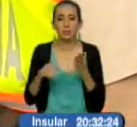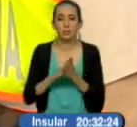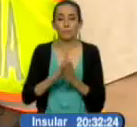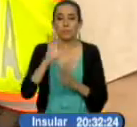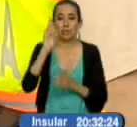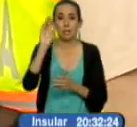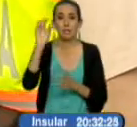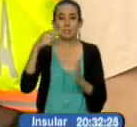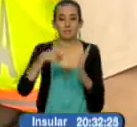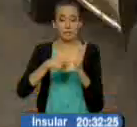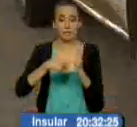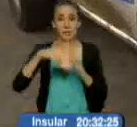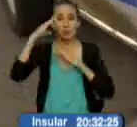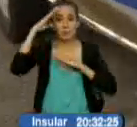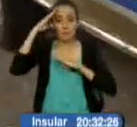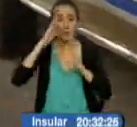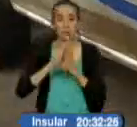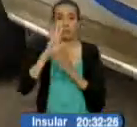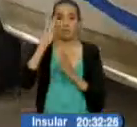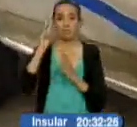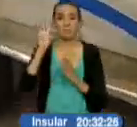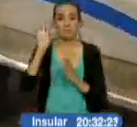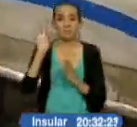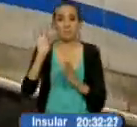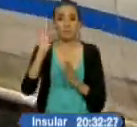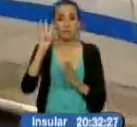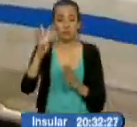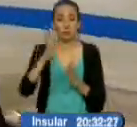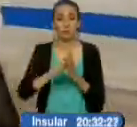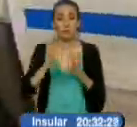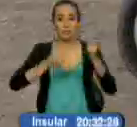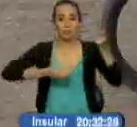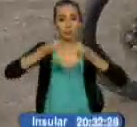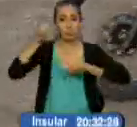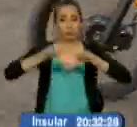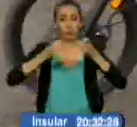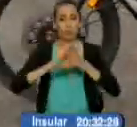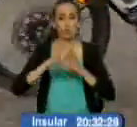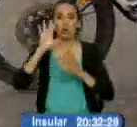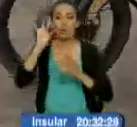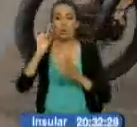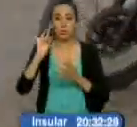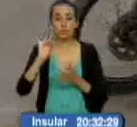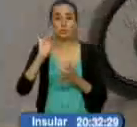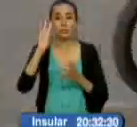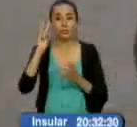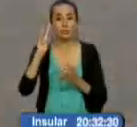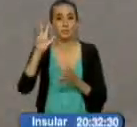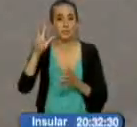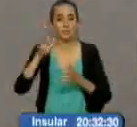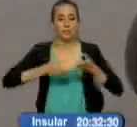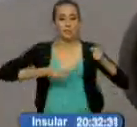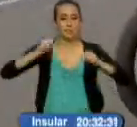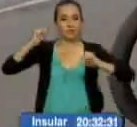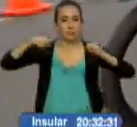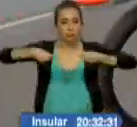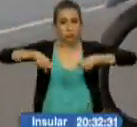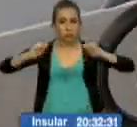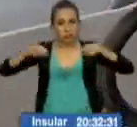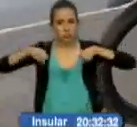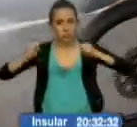7.000 policías, 694 carros y 863 motos, ofreciendo de manera gratuita el servicio de